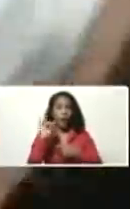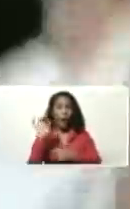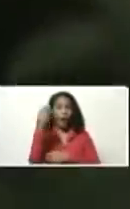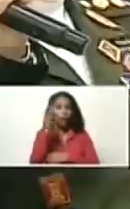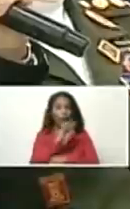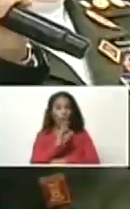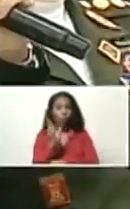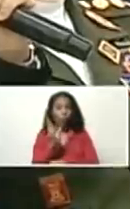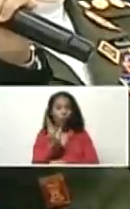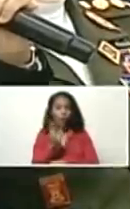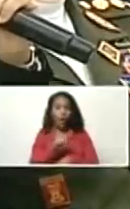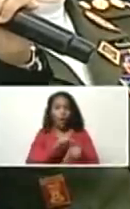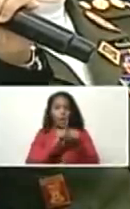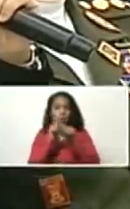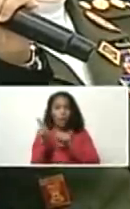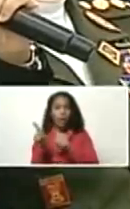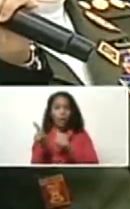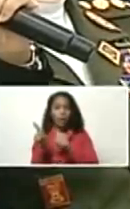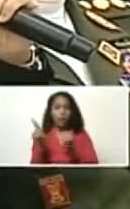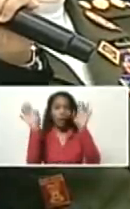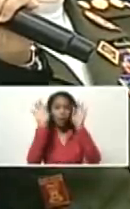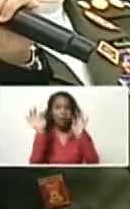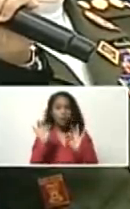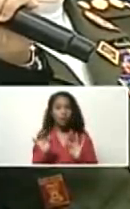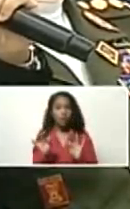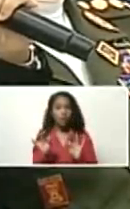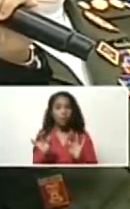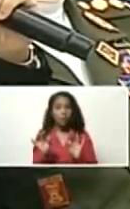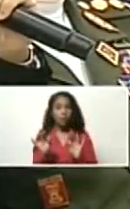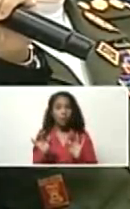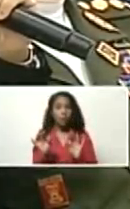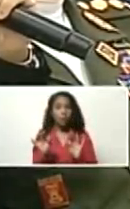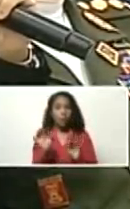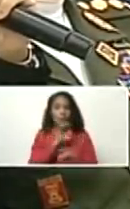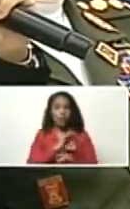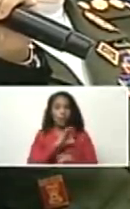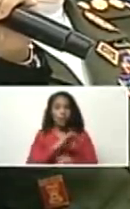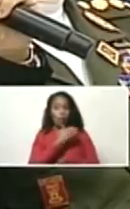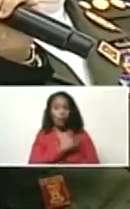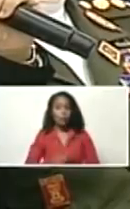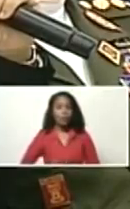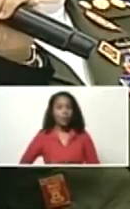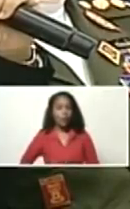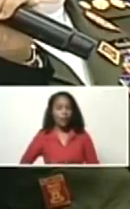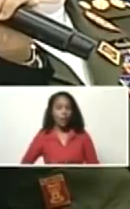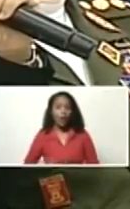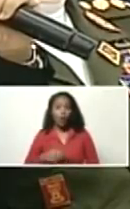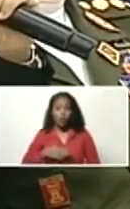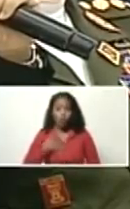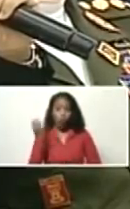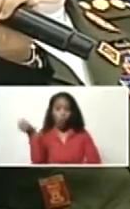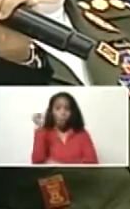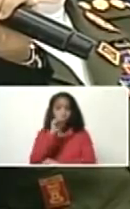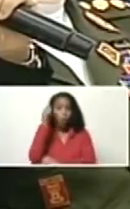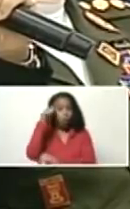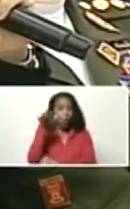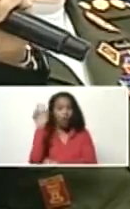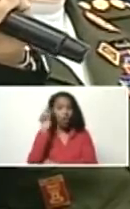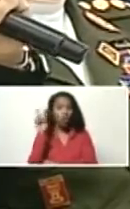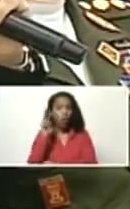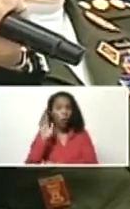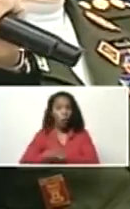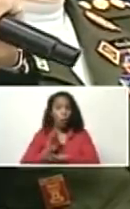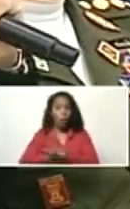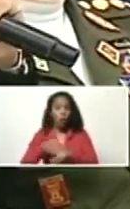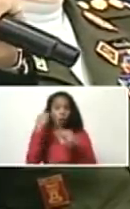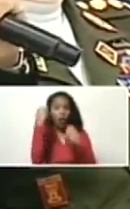República. Y ese mecanismo, señor presidente, lo pudo derrotar el pueblo venezolano por los